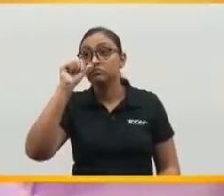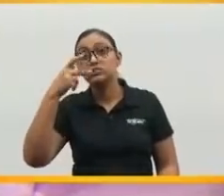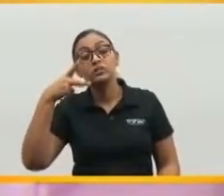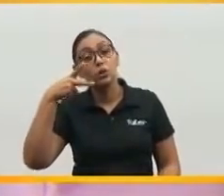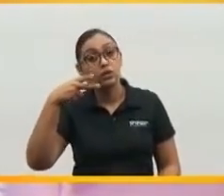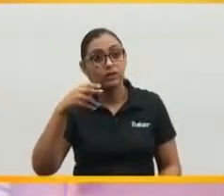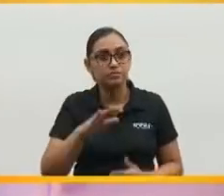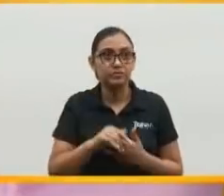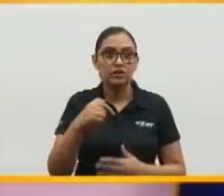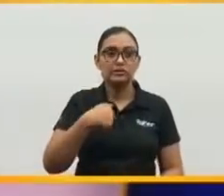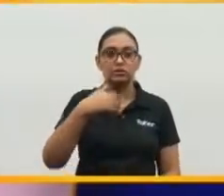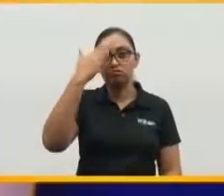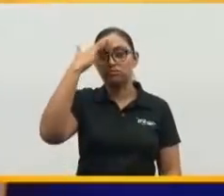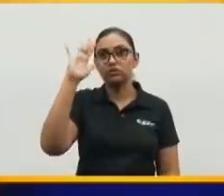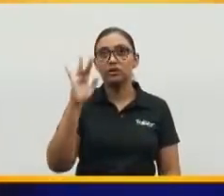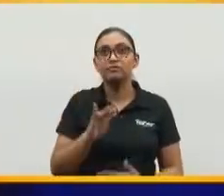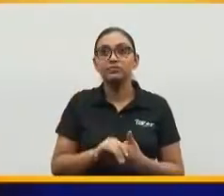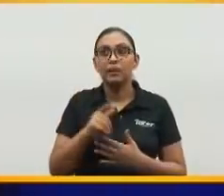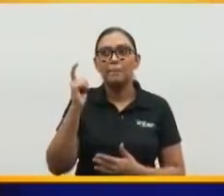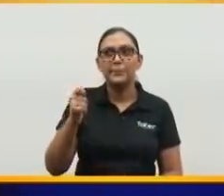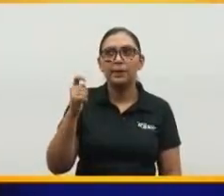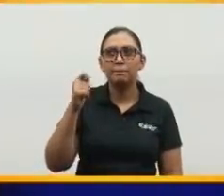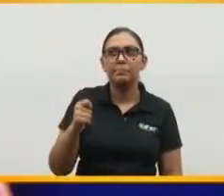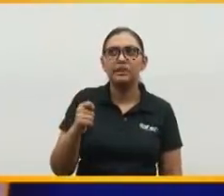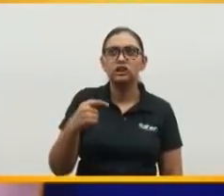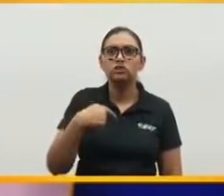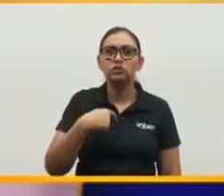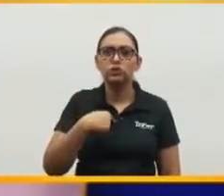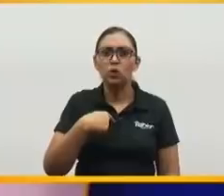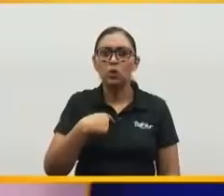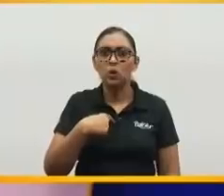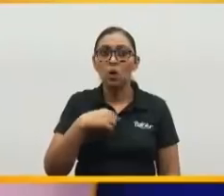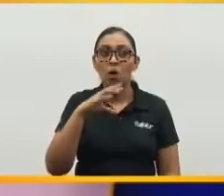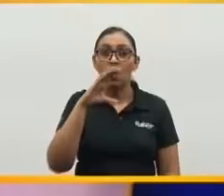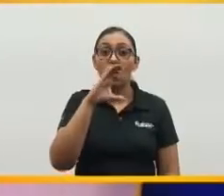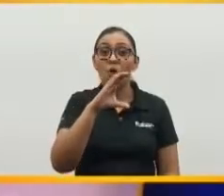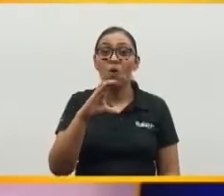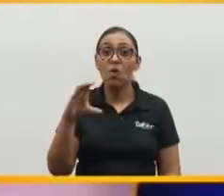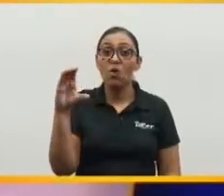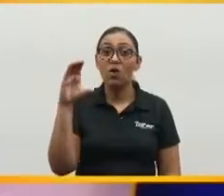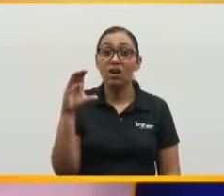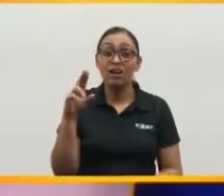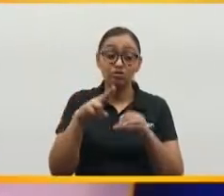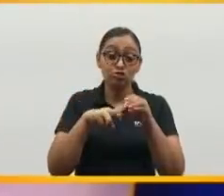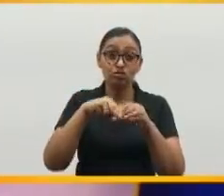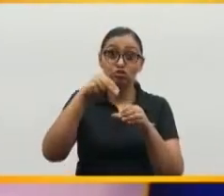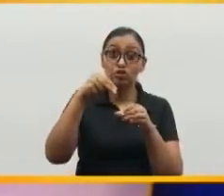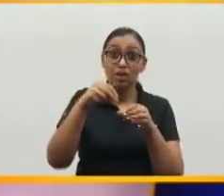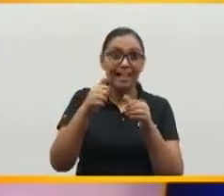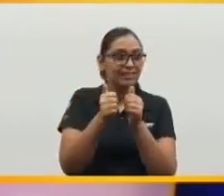meses llevo ya, que no me he tomado ni una tan sola gaseosa.